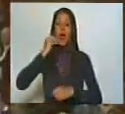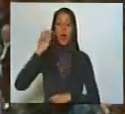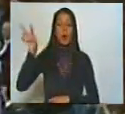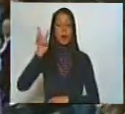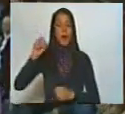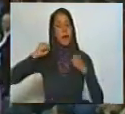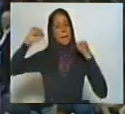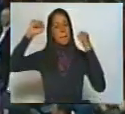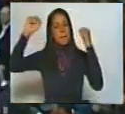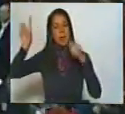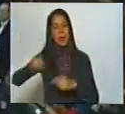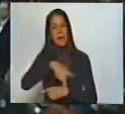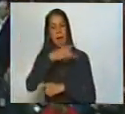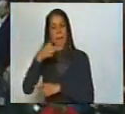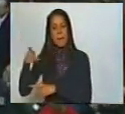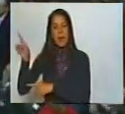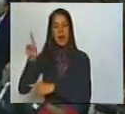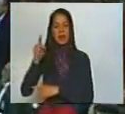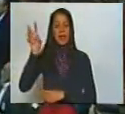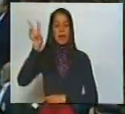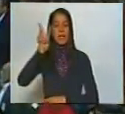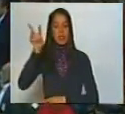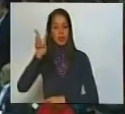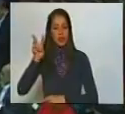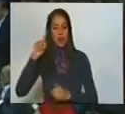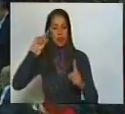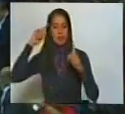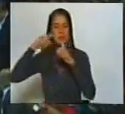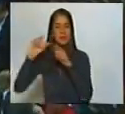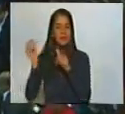la patria venezolana! ¡Hasta la victoria siempre!